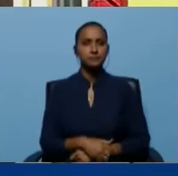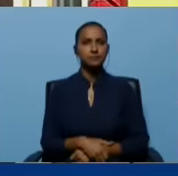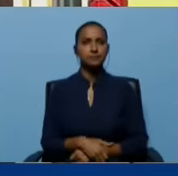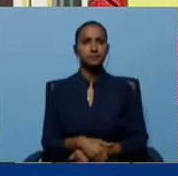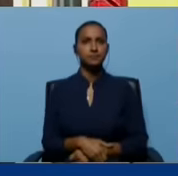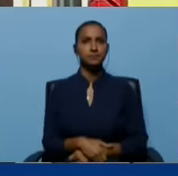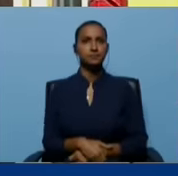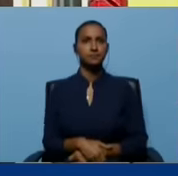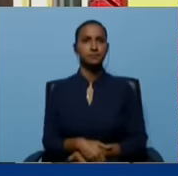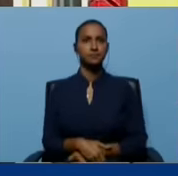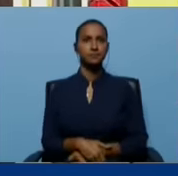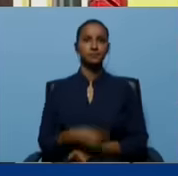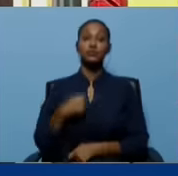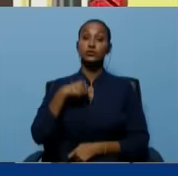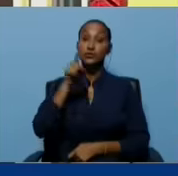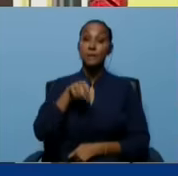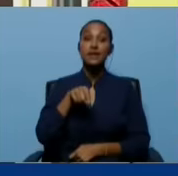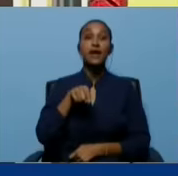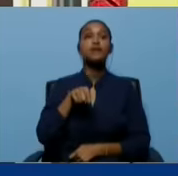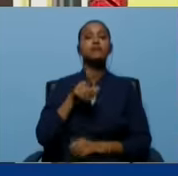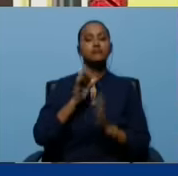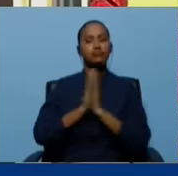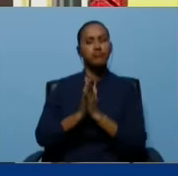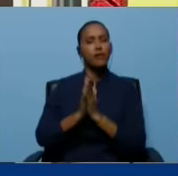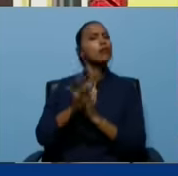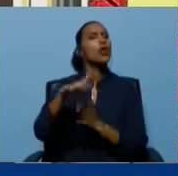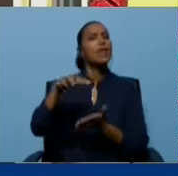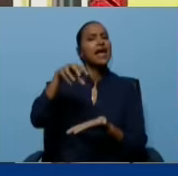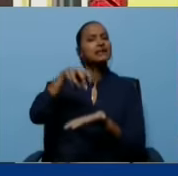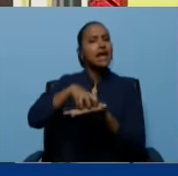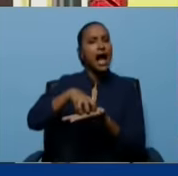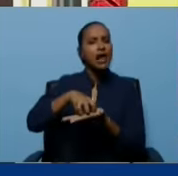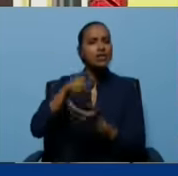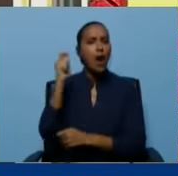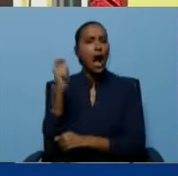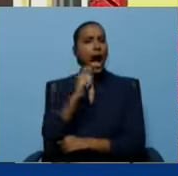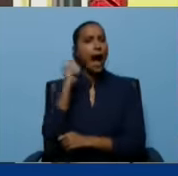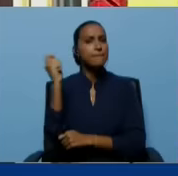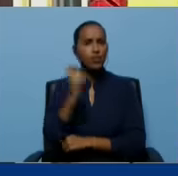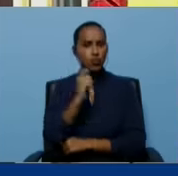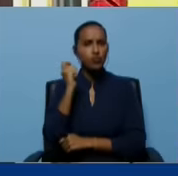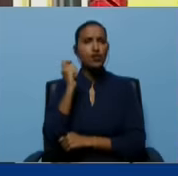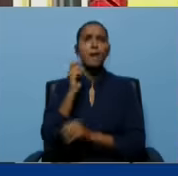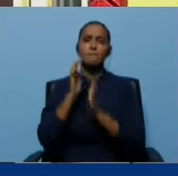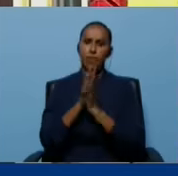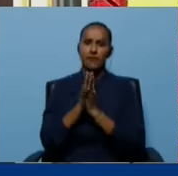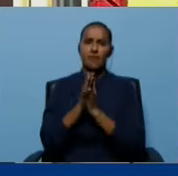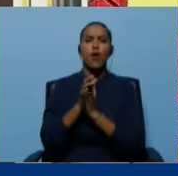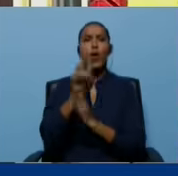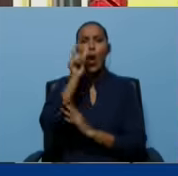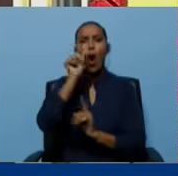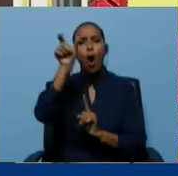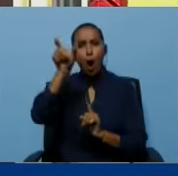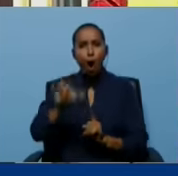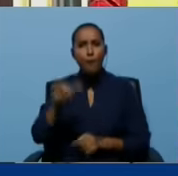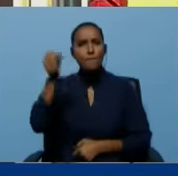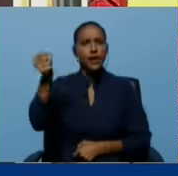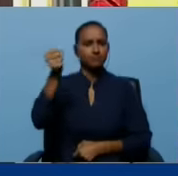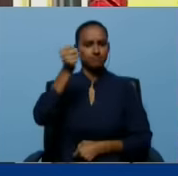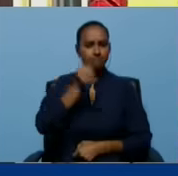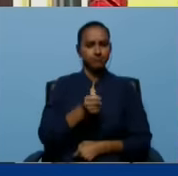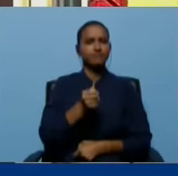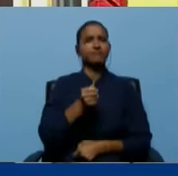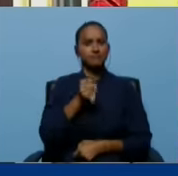le he pedido al pueblo de Apure que me permita traerme a un compañero que ha sido un